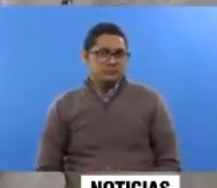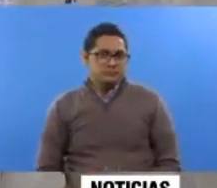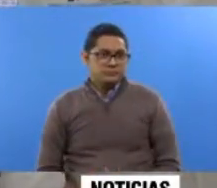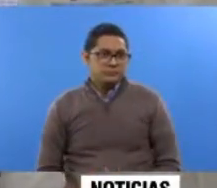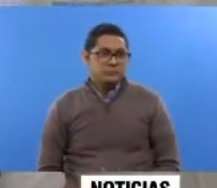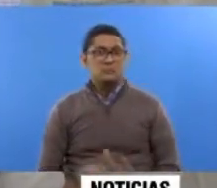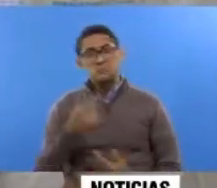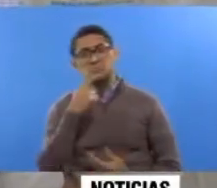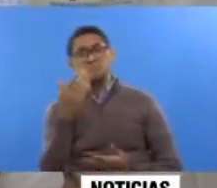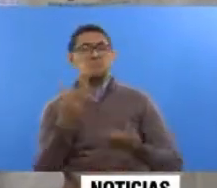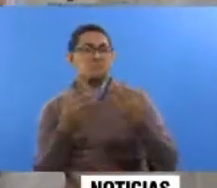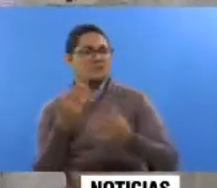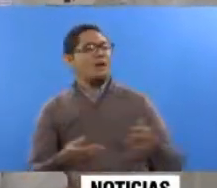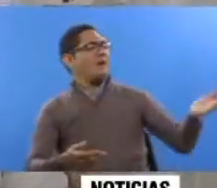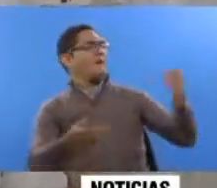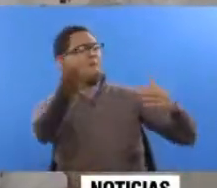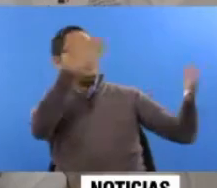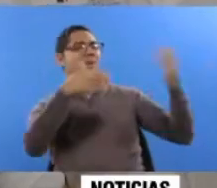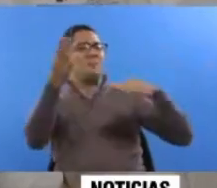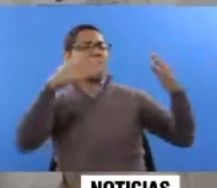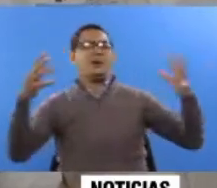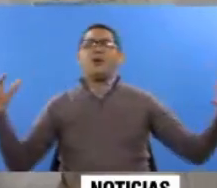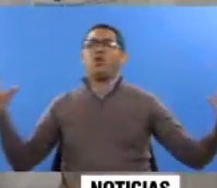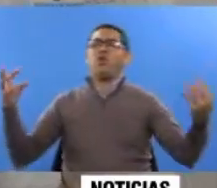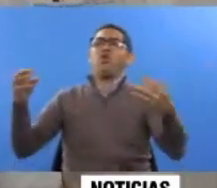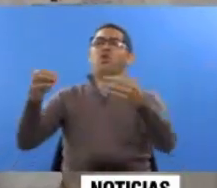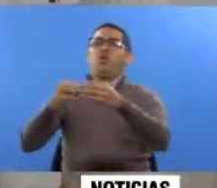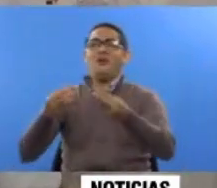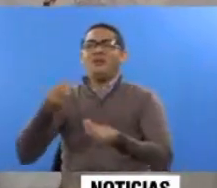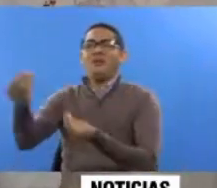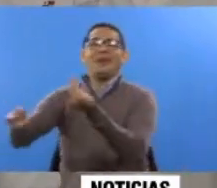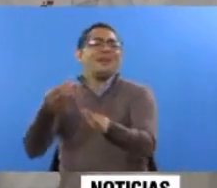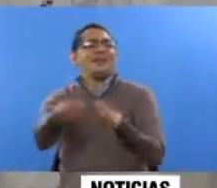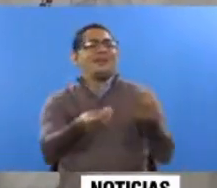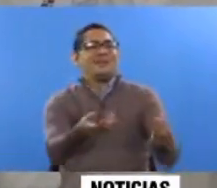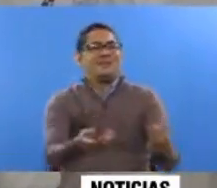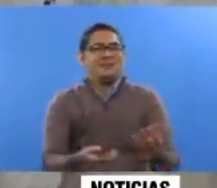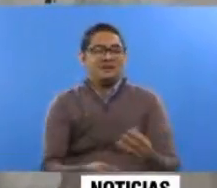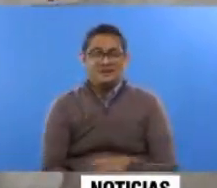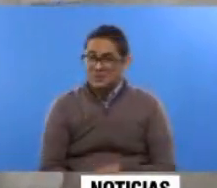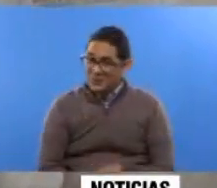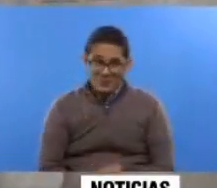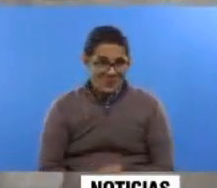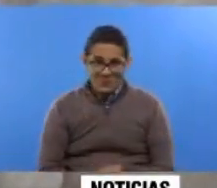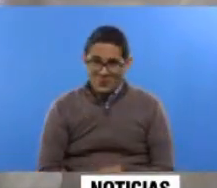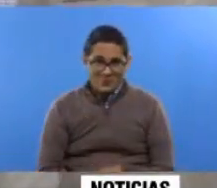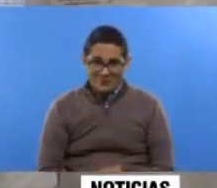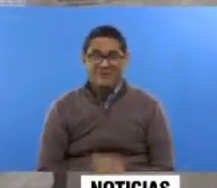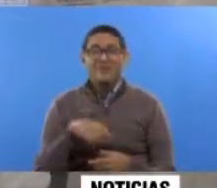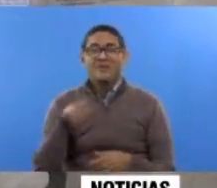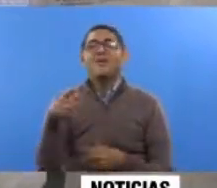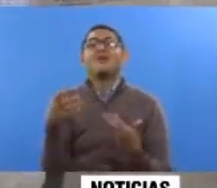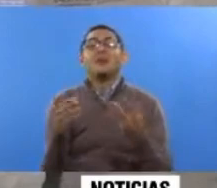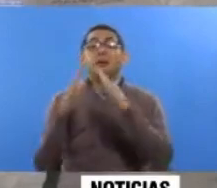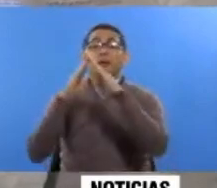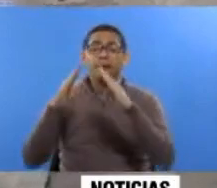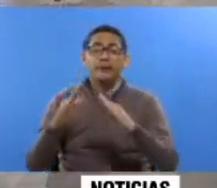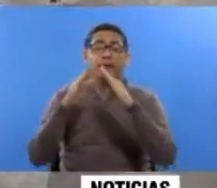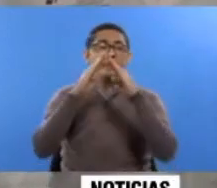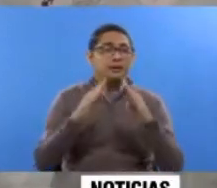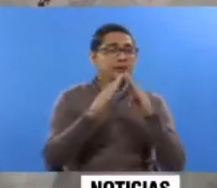en el Orlando Winter, como he dicho yo, vengan todos aquí. Pero esto es casa por casa, vereda por vereda.